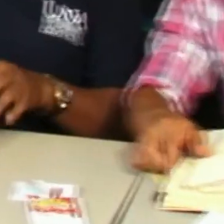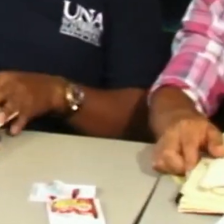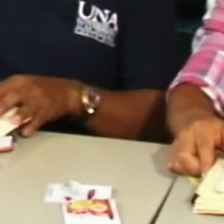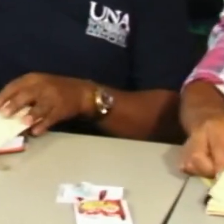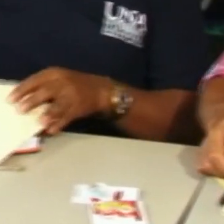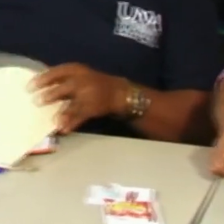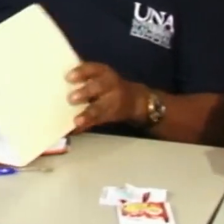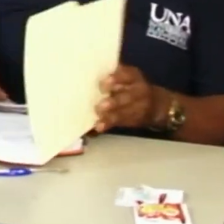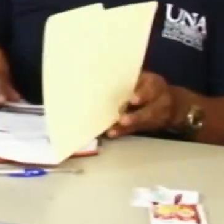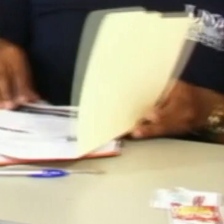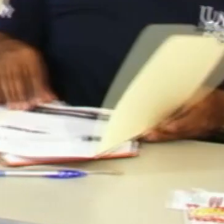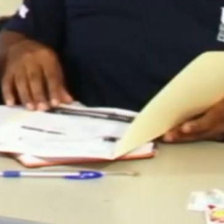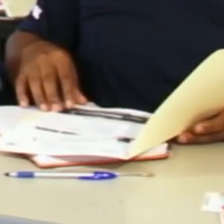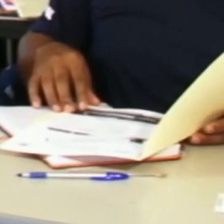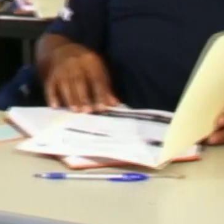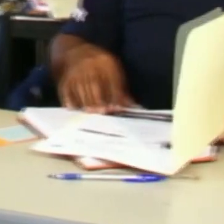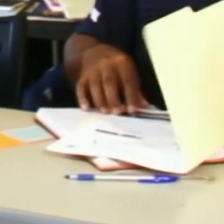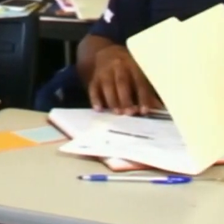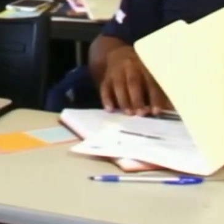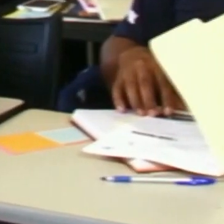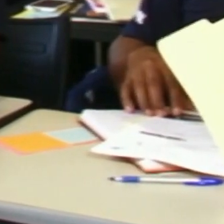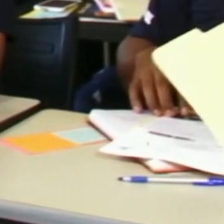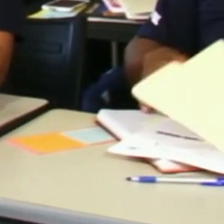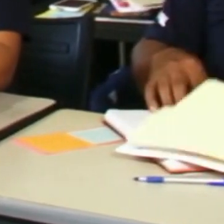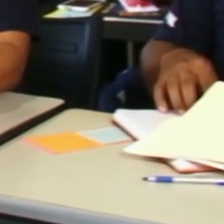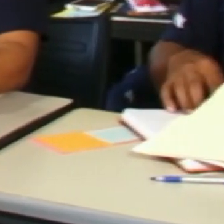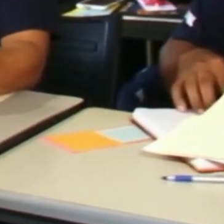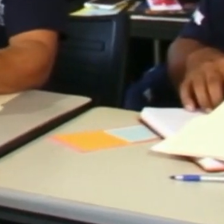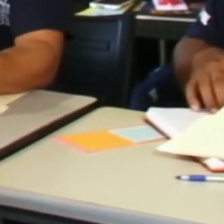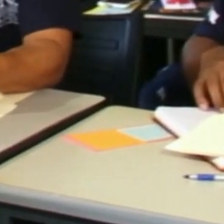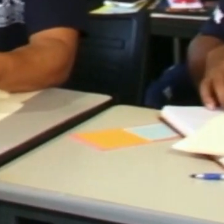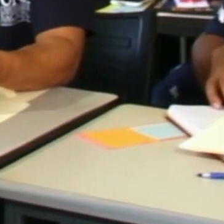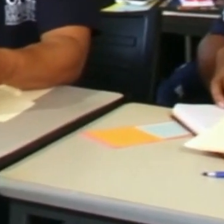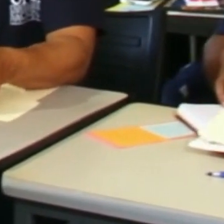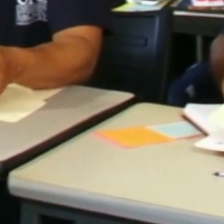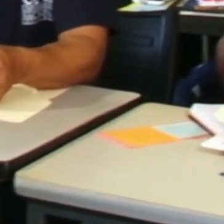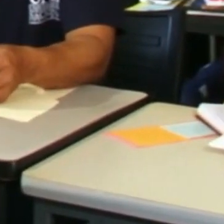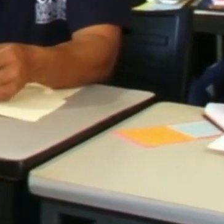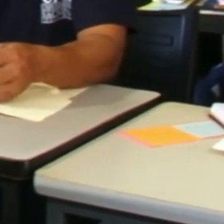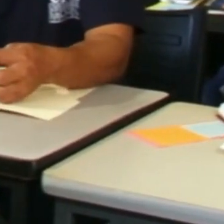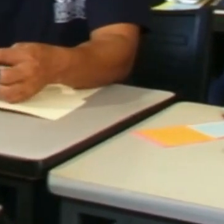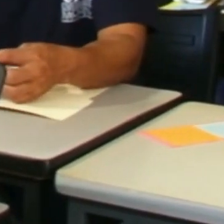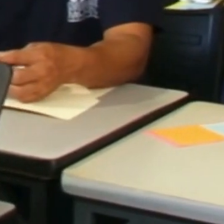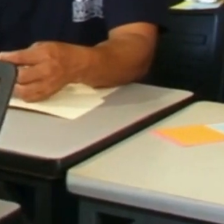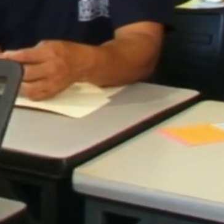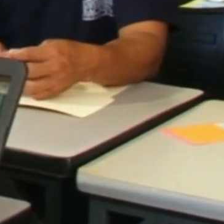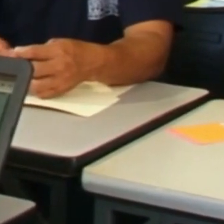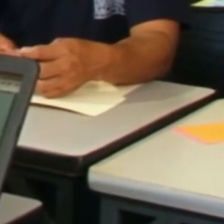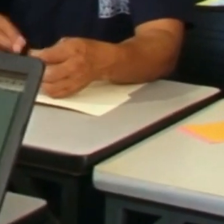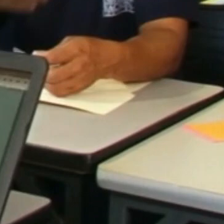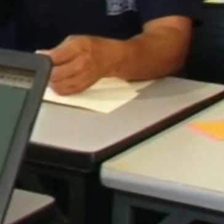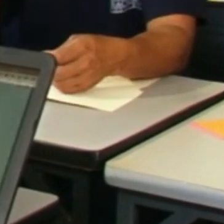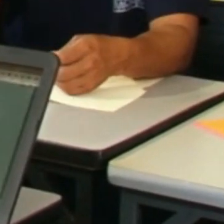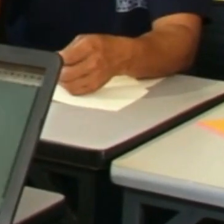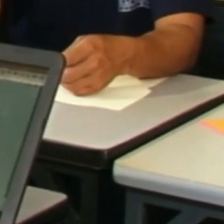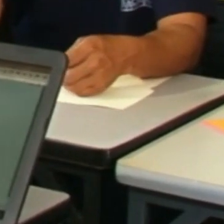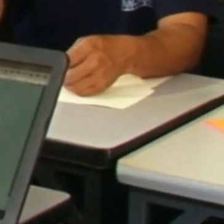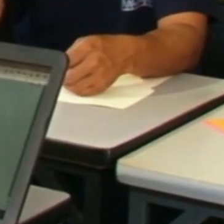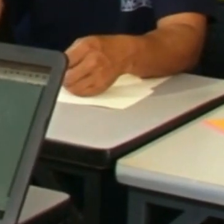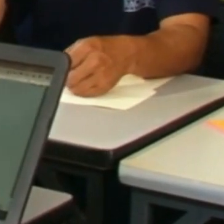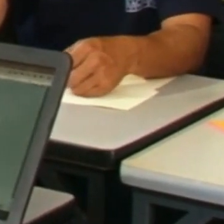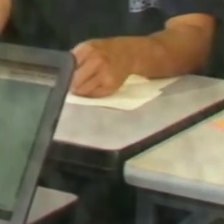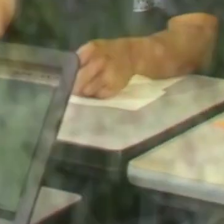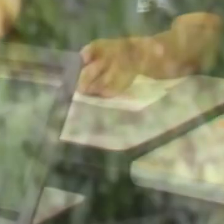Bueno, el plan quinquenal para pueblos indígenas me ha ayudado en mucho, más que todo como en trámite de documentos, porque como